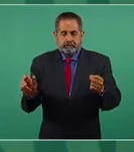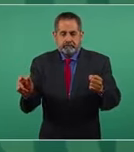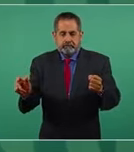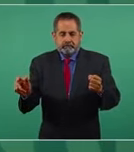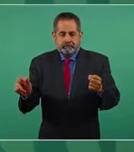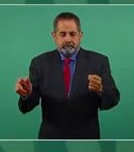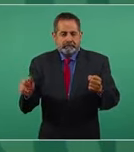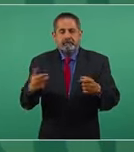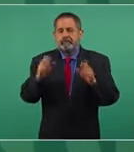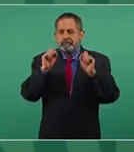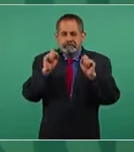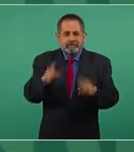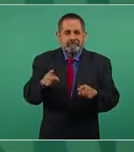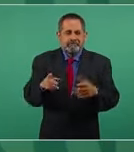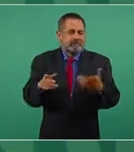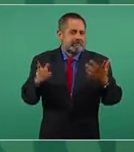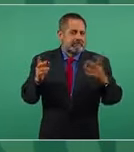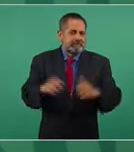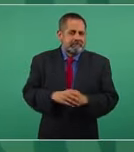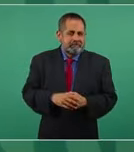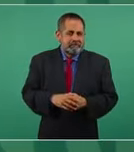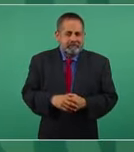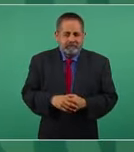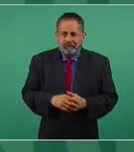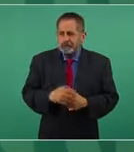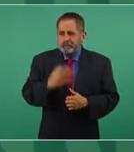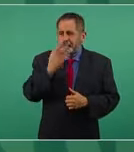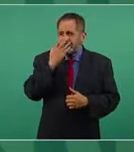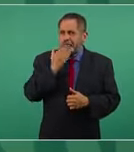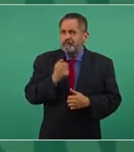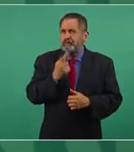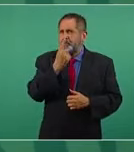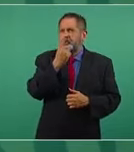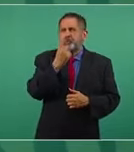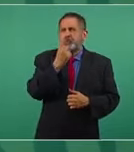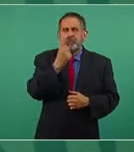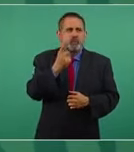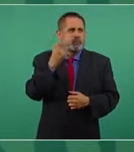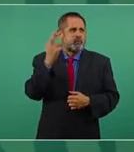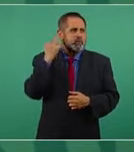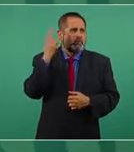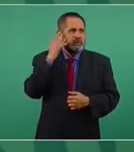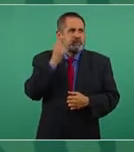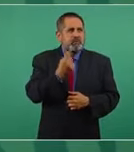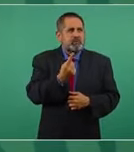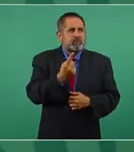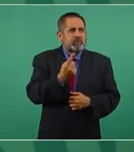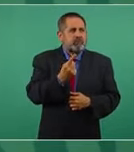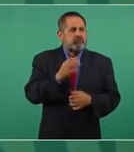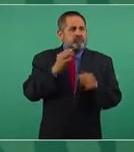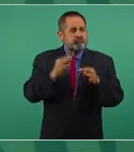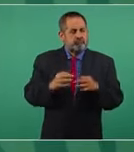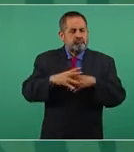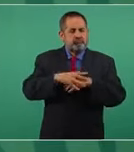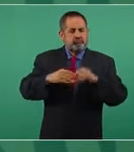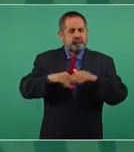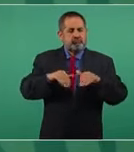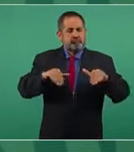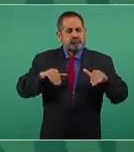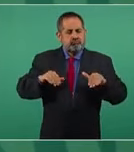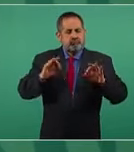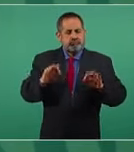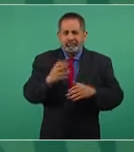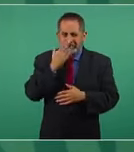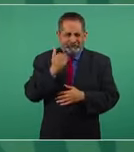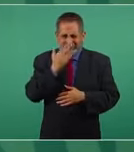y es lo mismo. Creo que no hay un solo programa de radio que no ataque al gobierno.